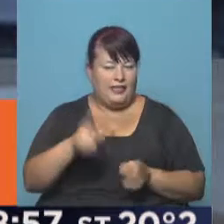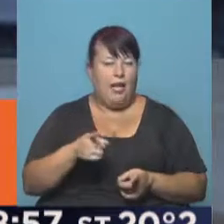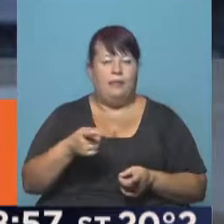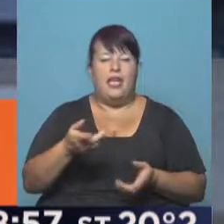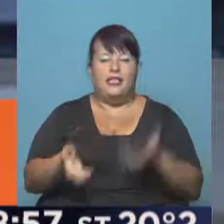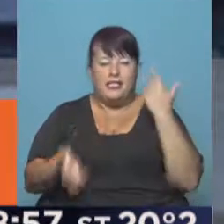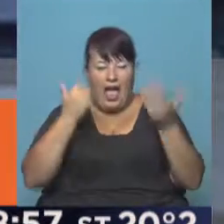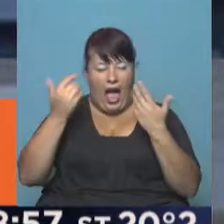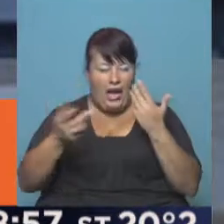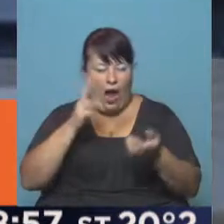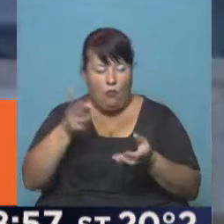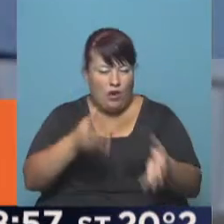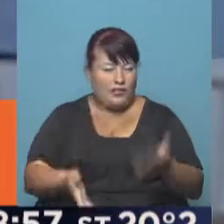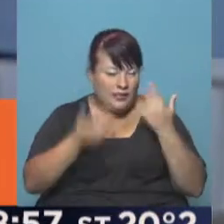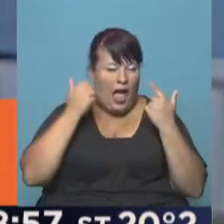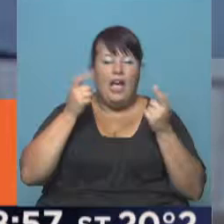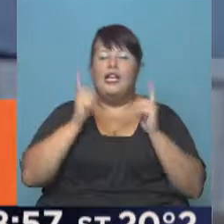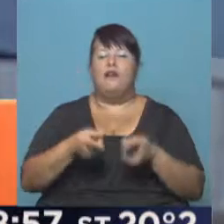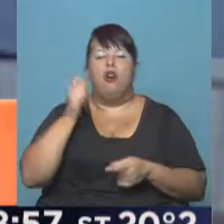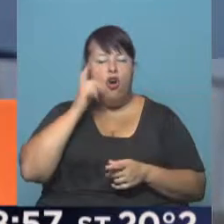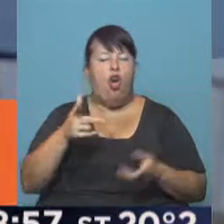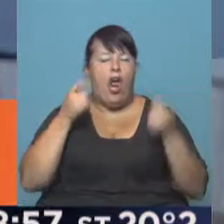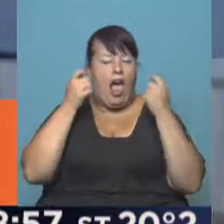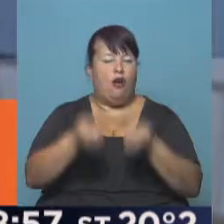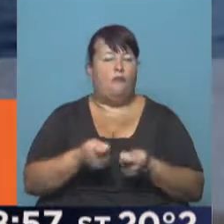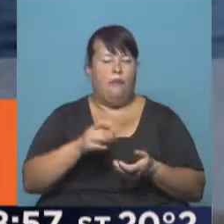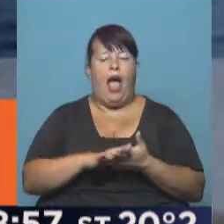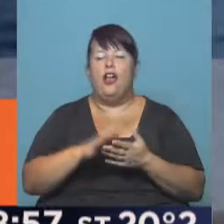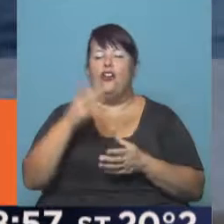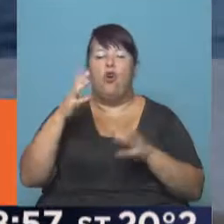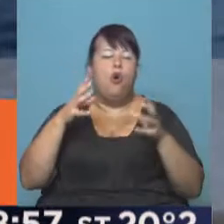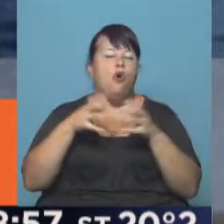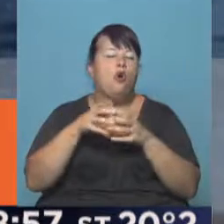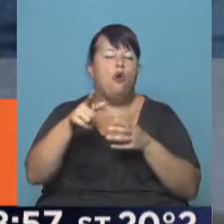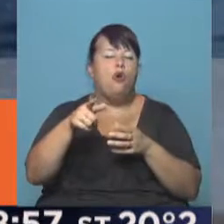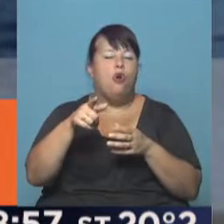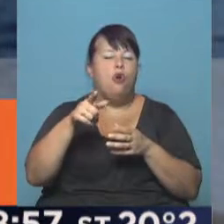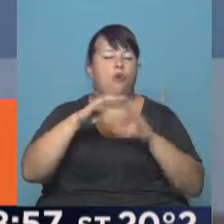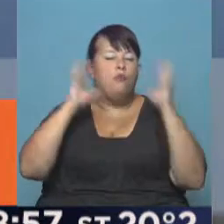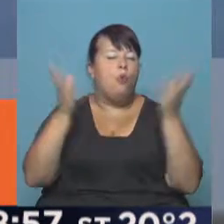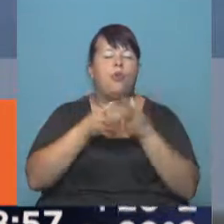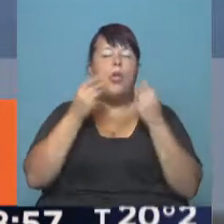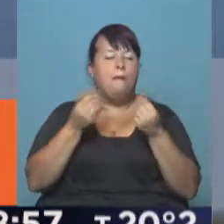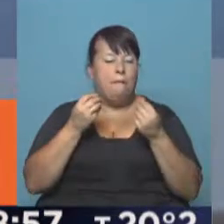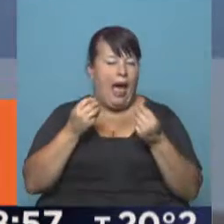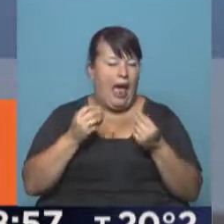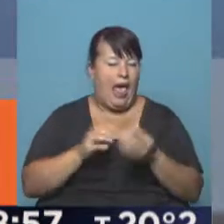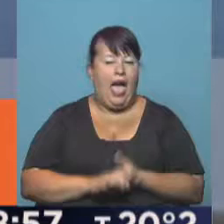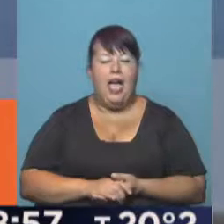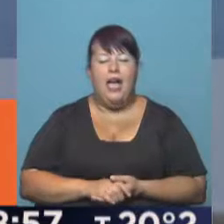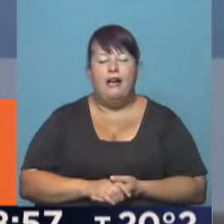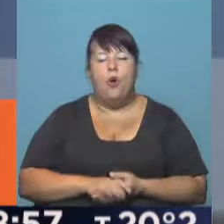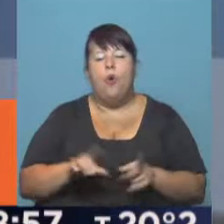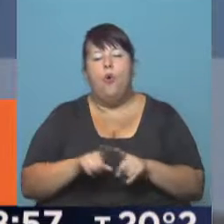de cuerpos, logrado el acompañamiento de organismos internacionales a los efectos de poder